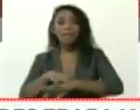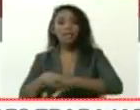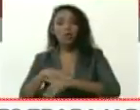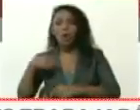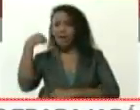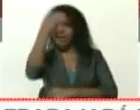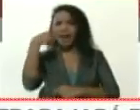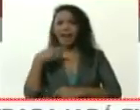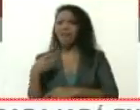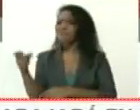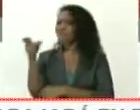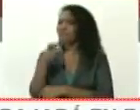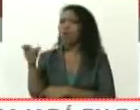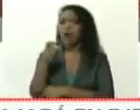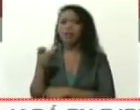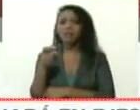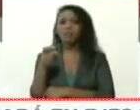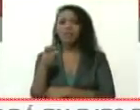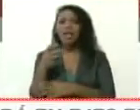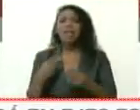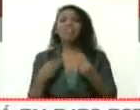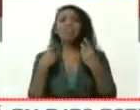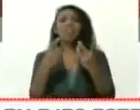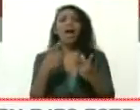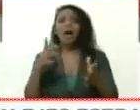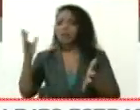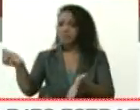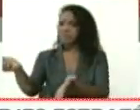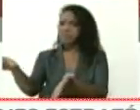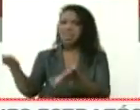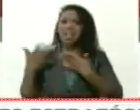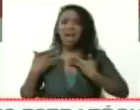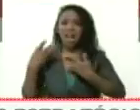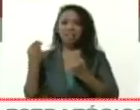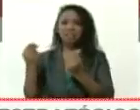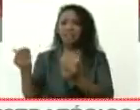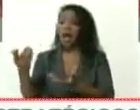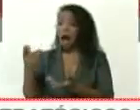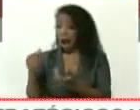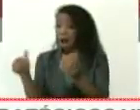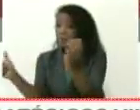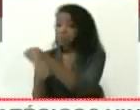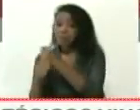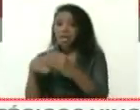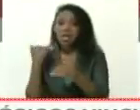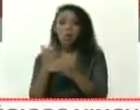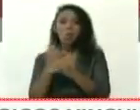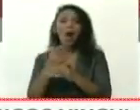busca y se otorga una recompensa. Oye, una cosa que es del lejano oeste, ¿no?